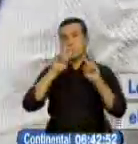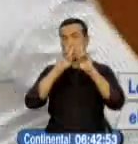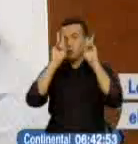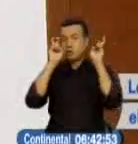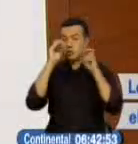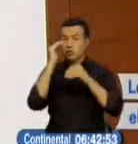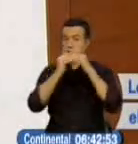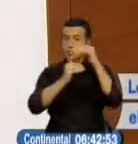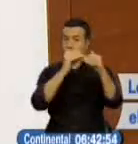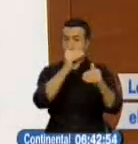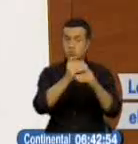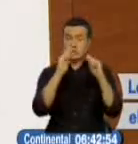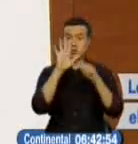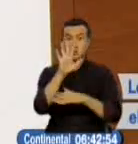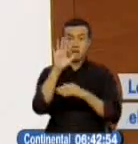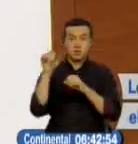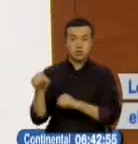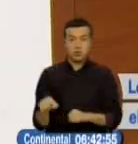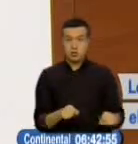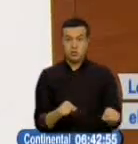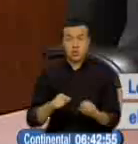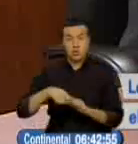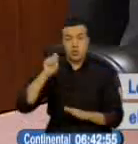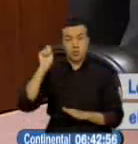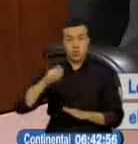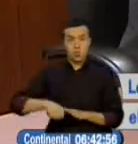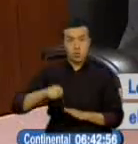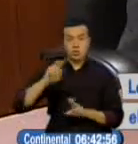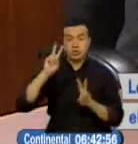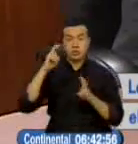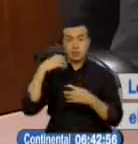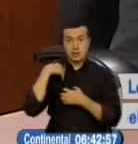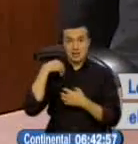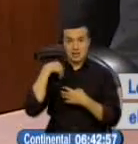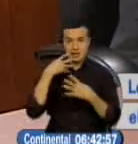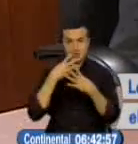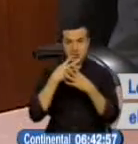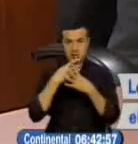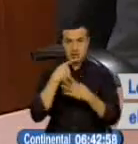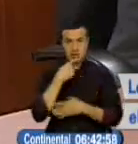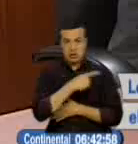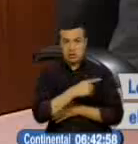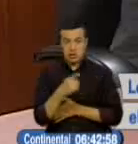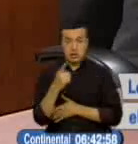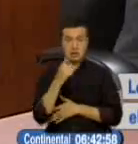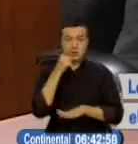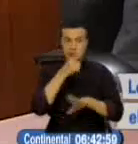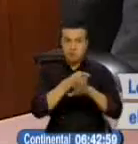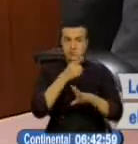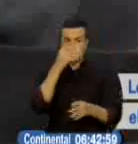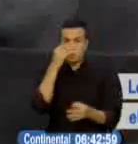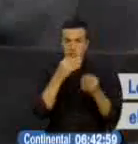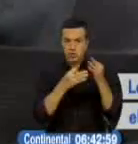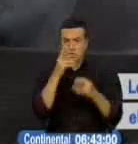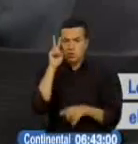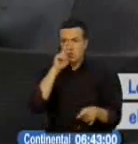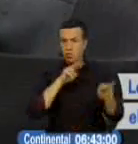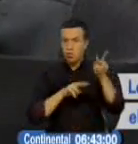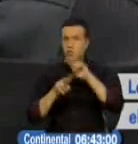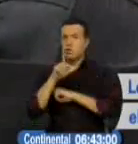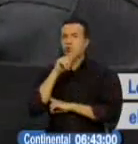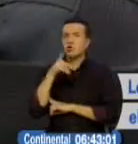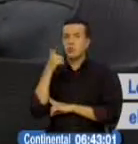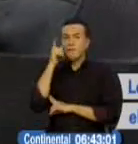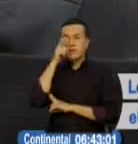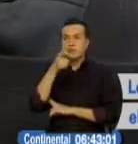otro proceso. El 5 de mayo la jueza de la Unidad de Garantías Penales, María Elena Lara, resolvió llamar a juicio tras analizar el dictamen